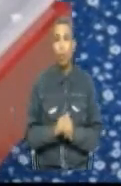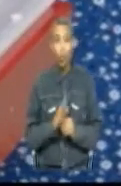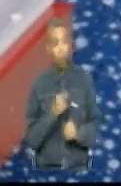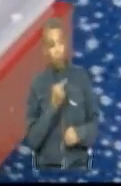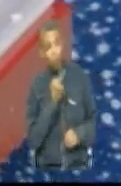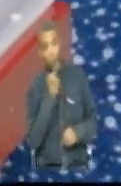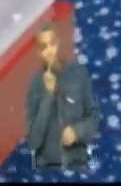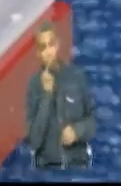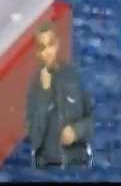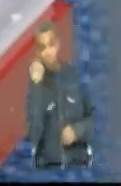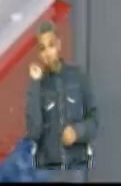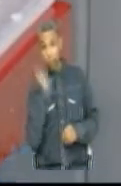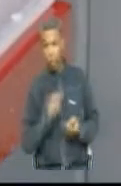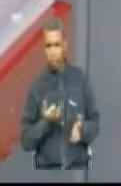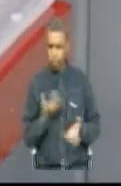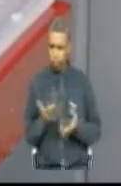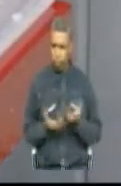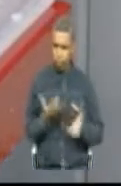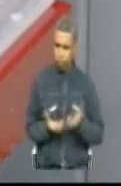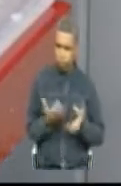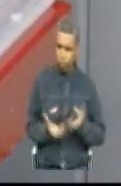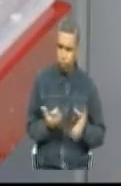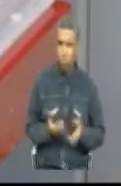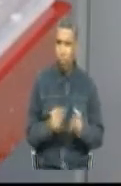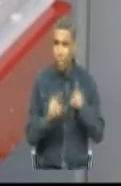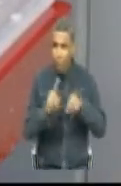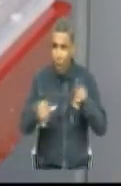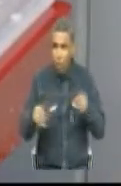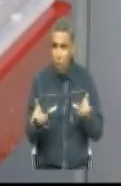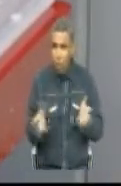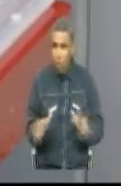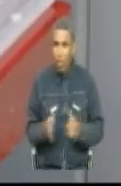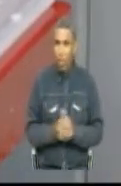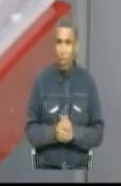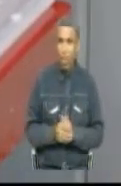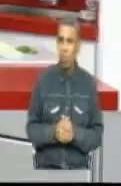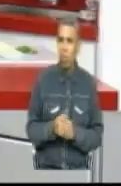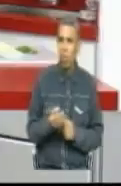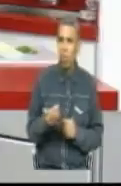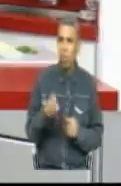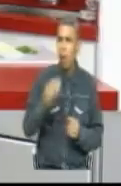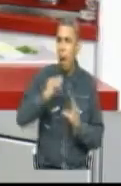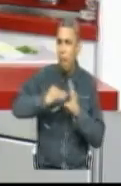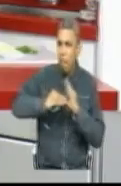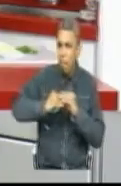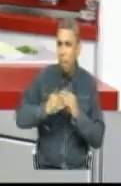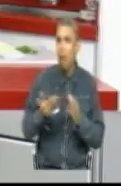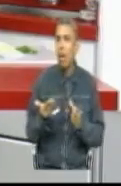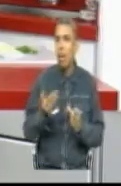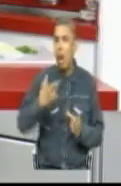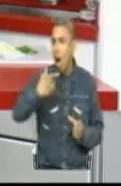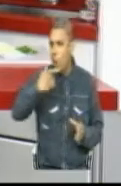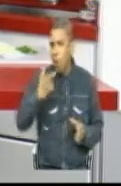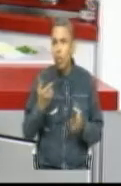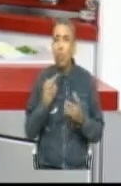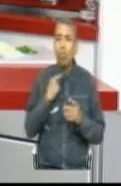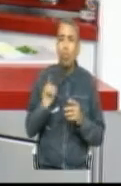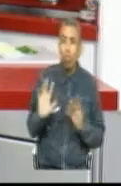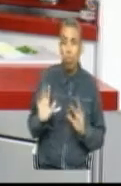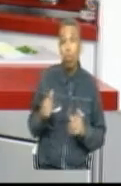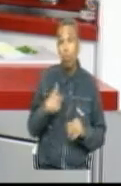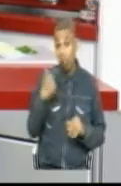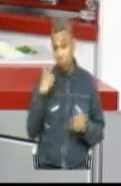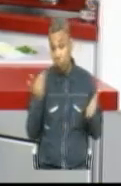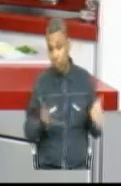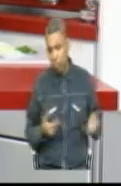riquísimo para la persona que pronto no comen harina cereales y eso es el momento indicado que está la receta que